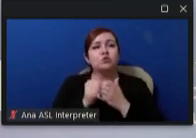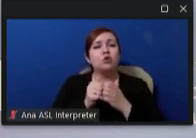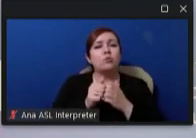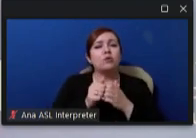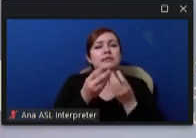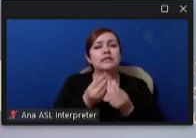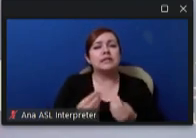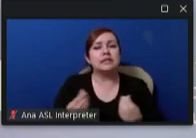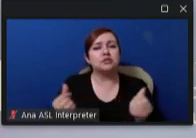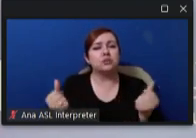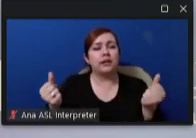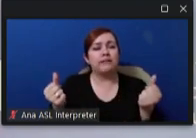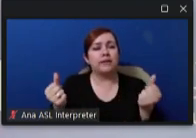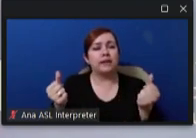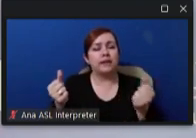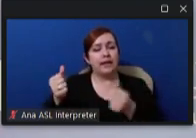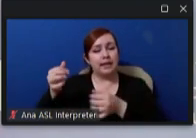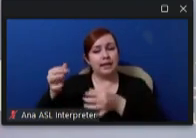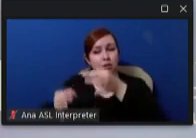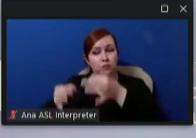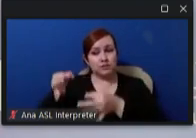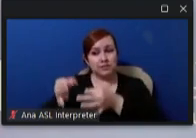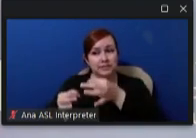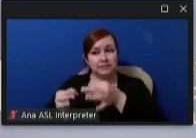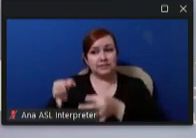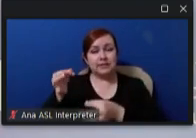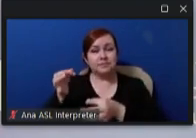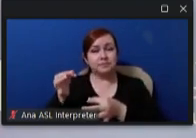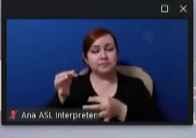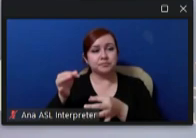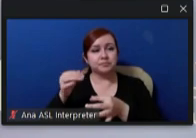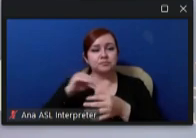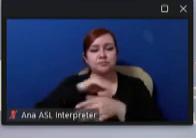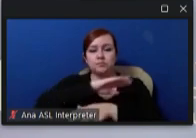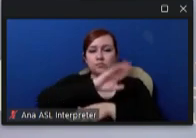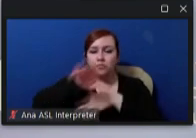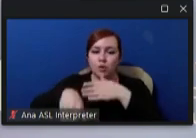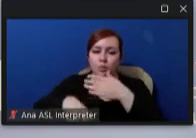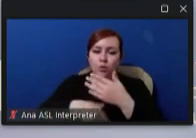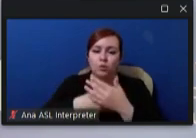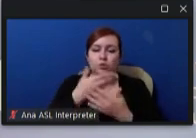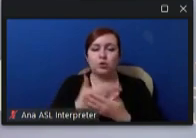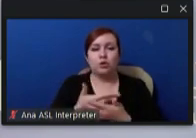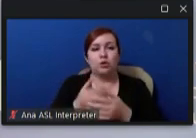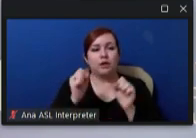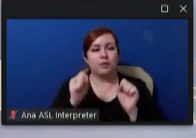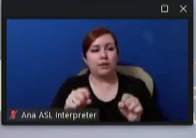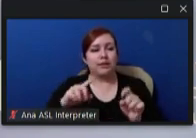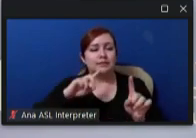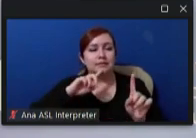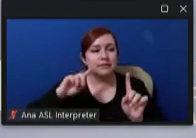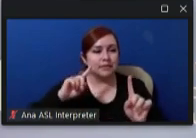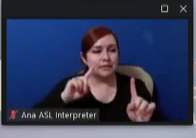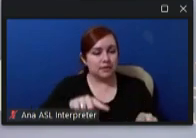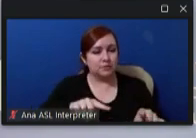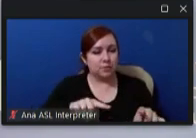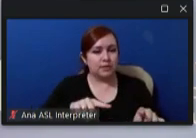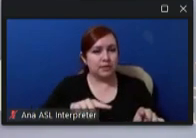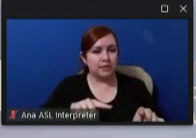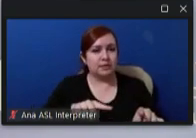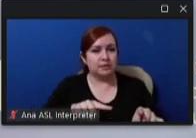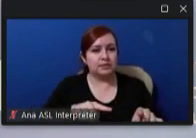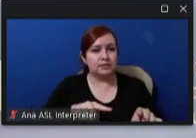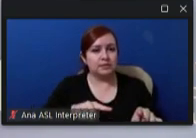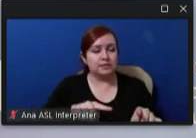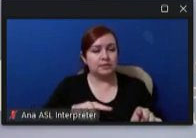la justicia, atravesando por todo lo que pueden ser las respuestas que van en